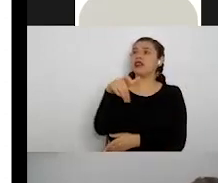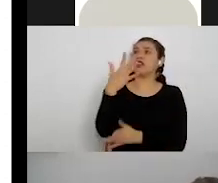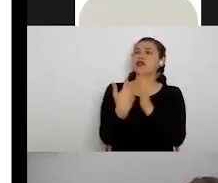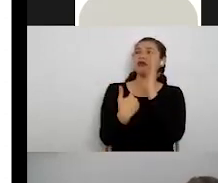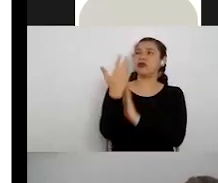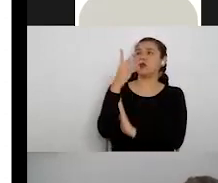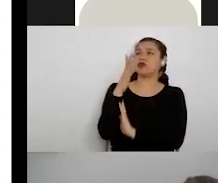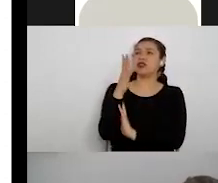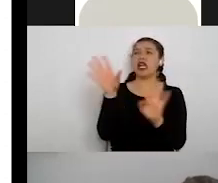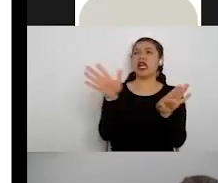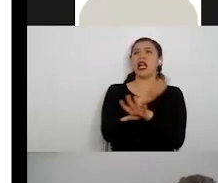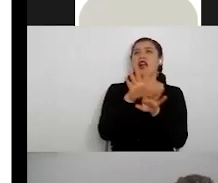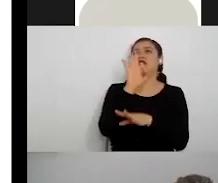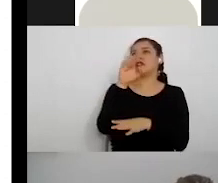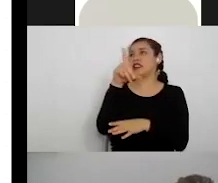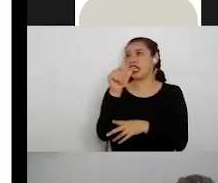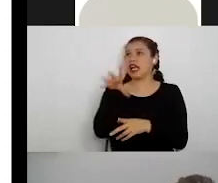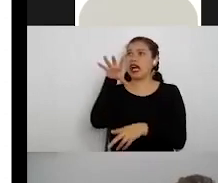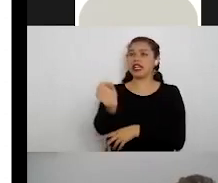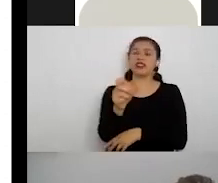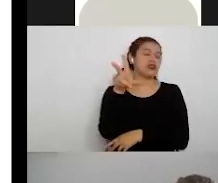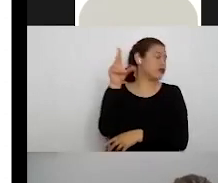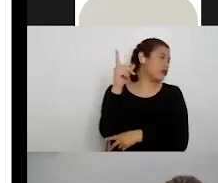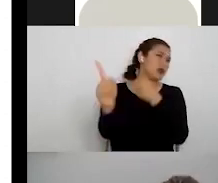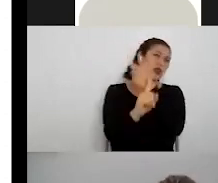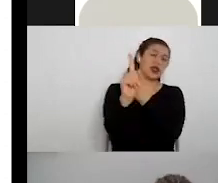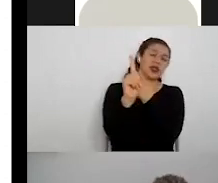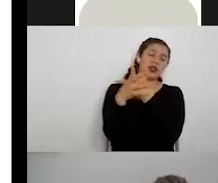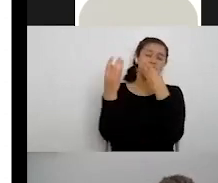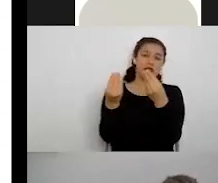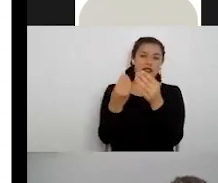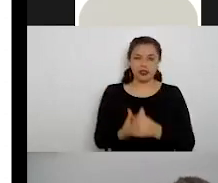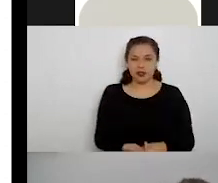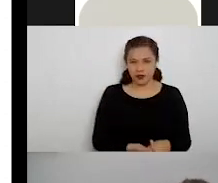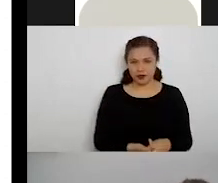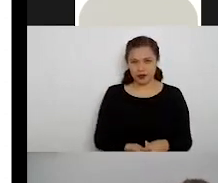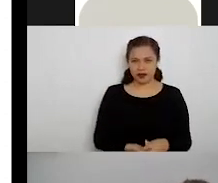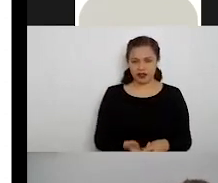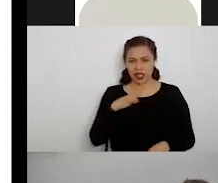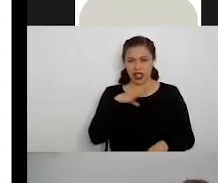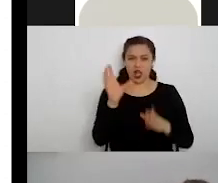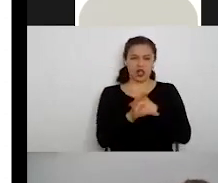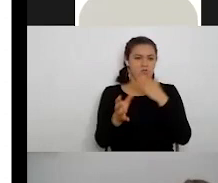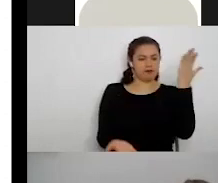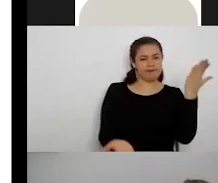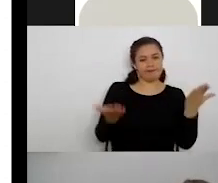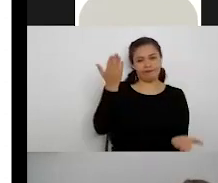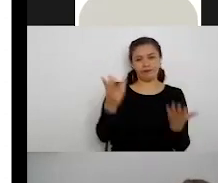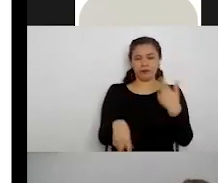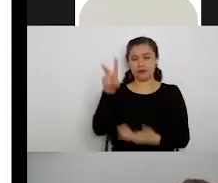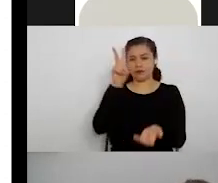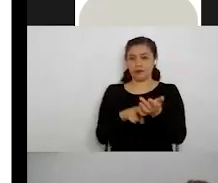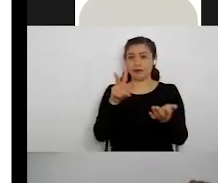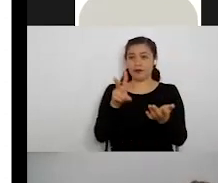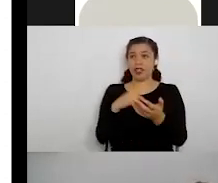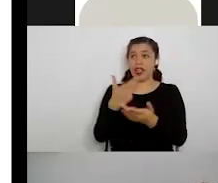fiscal no alcanza, entonces está metido en ese problema. Lo que quiero, que generalmente comparan luego unas cosas con otras, pero ¿cuál es el costo de haberlo hecho?